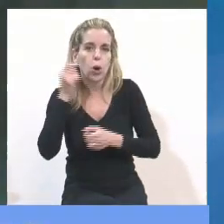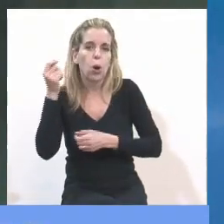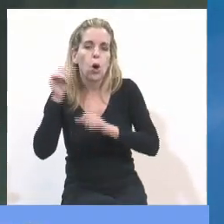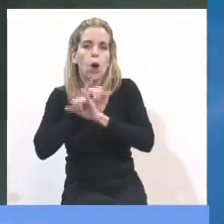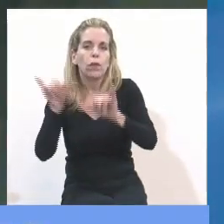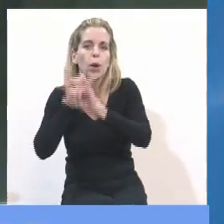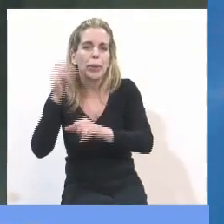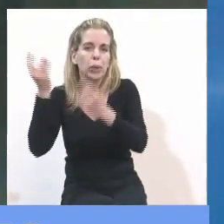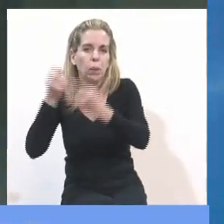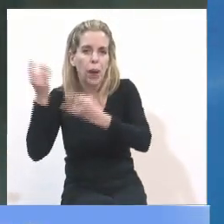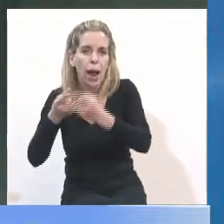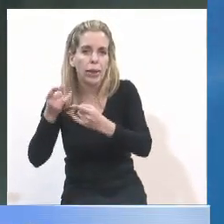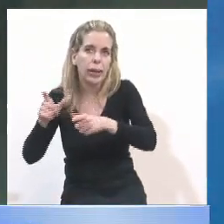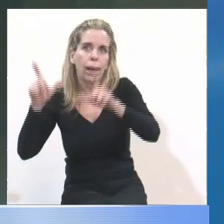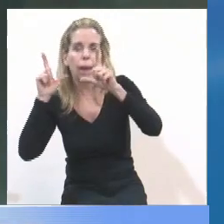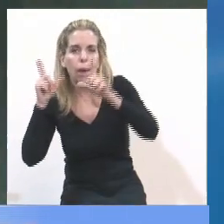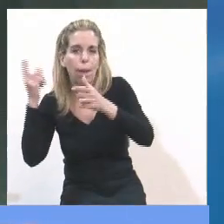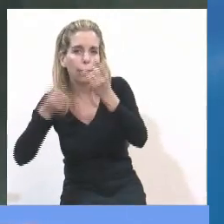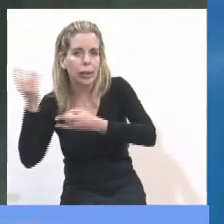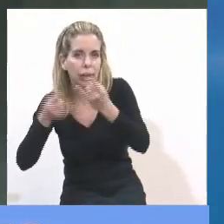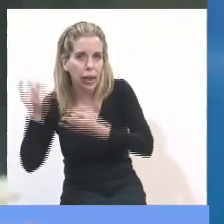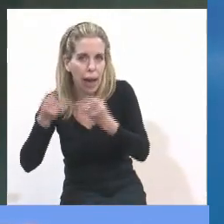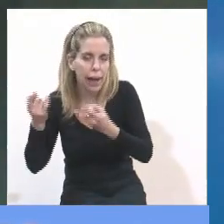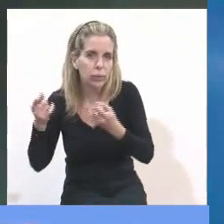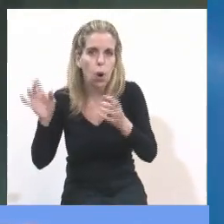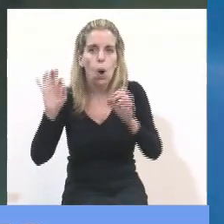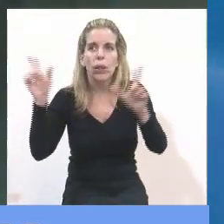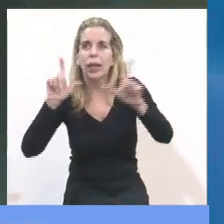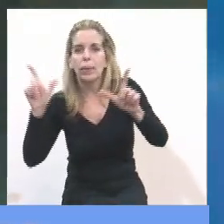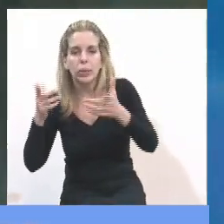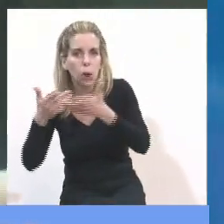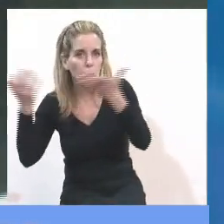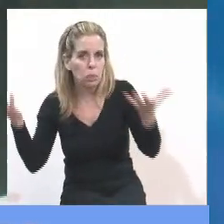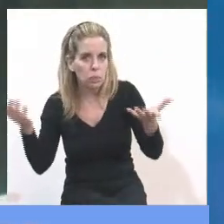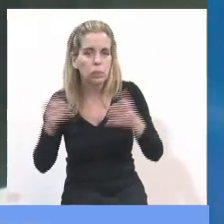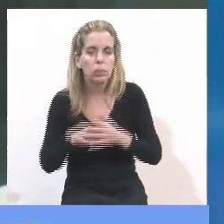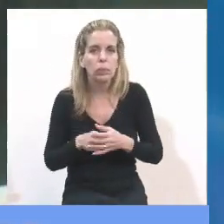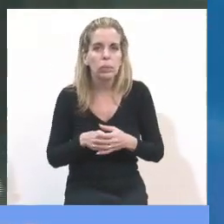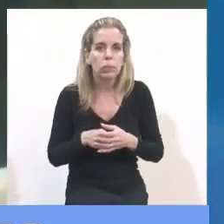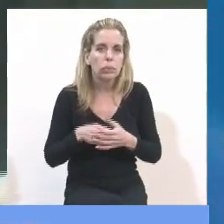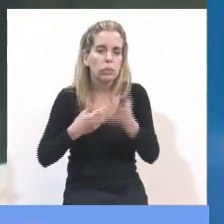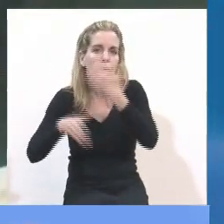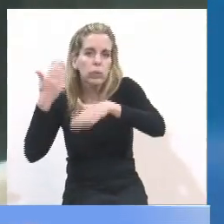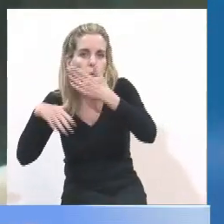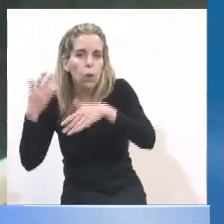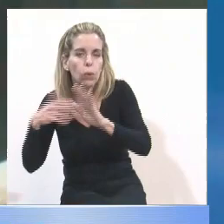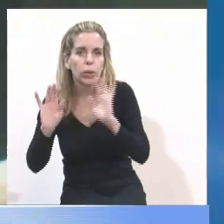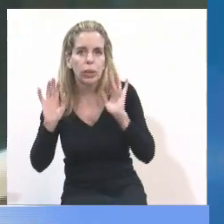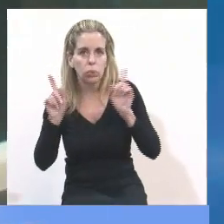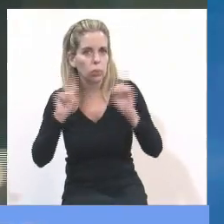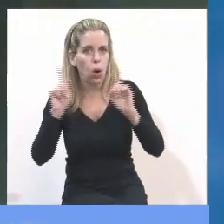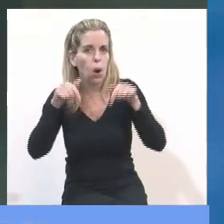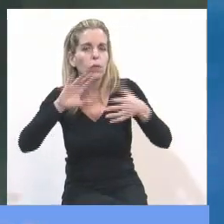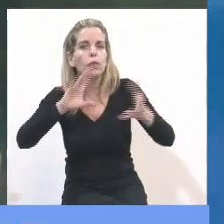o montándonos en escenarios mediáticos diciendo cuestiones incendiarias, sino